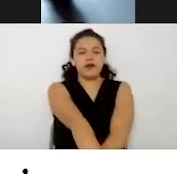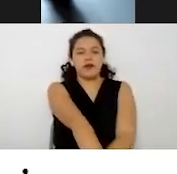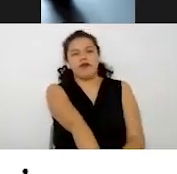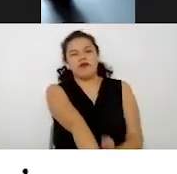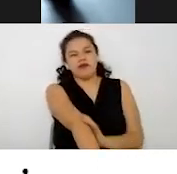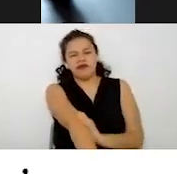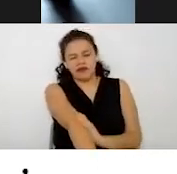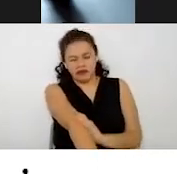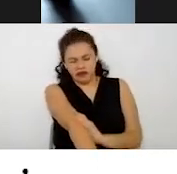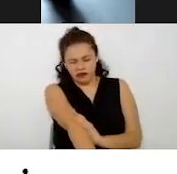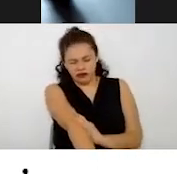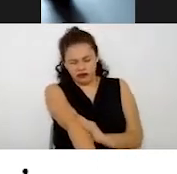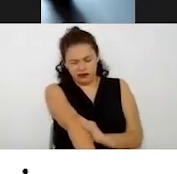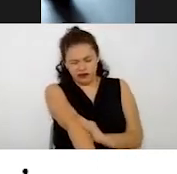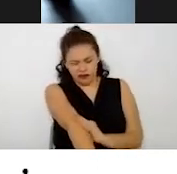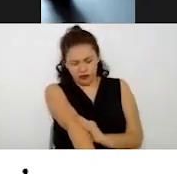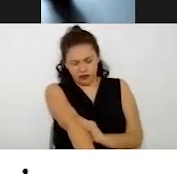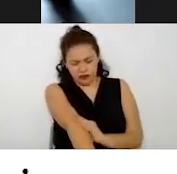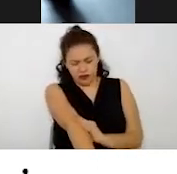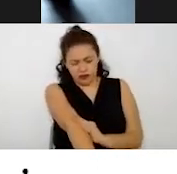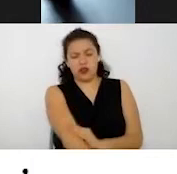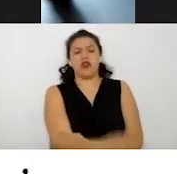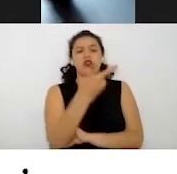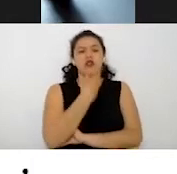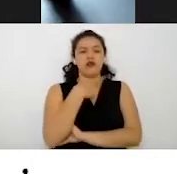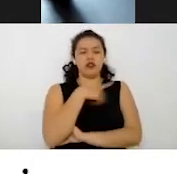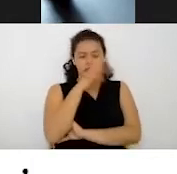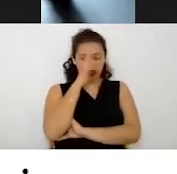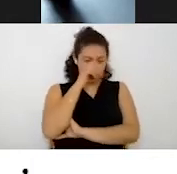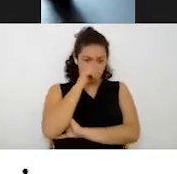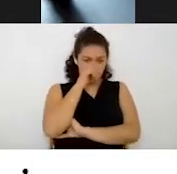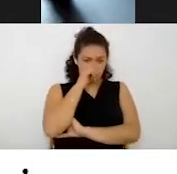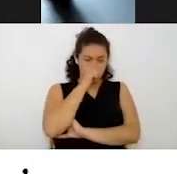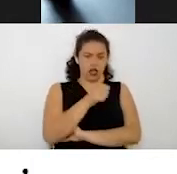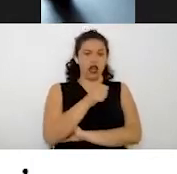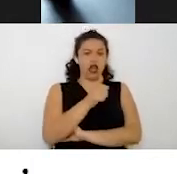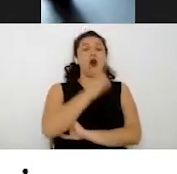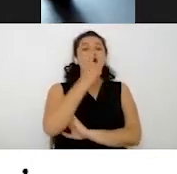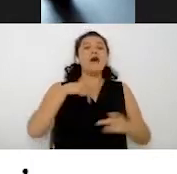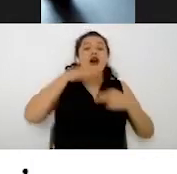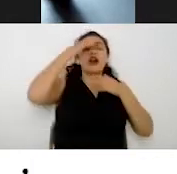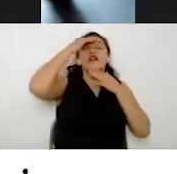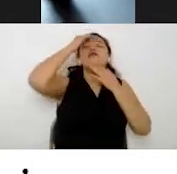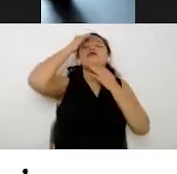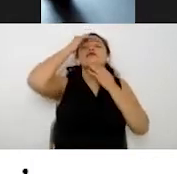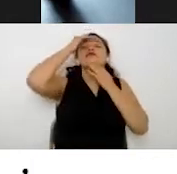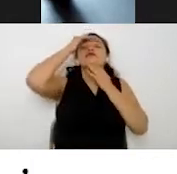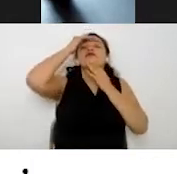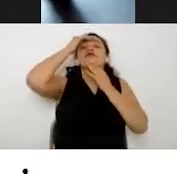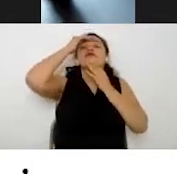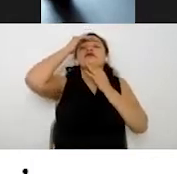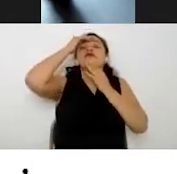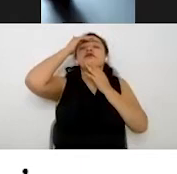somos 2 primeros respondientes, va a ser válido que uno despeje la vía aérea y además